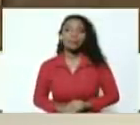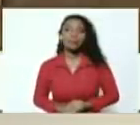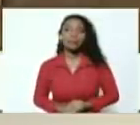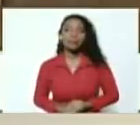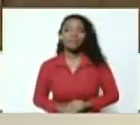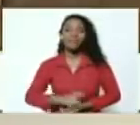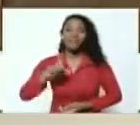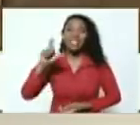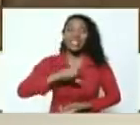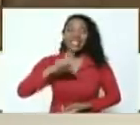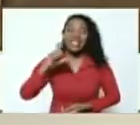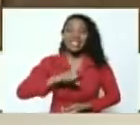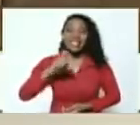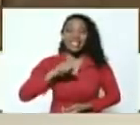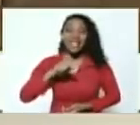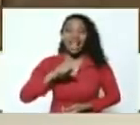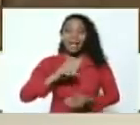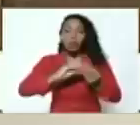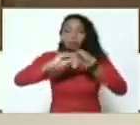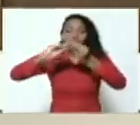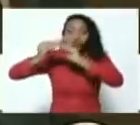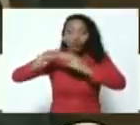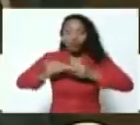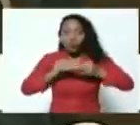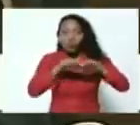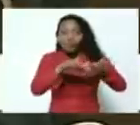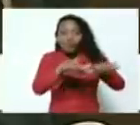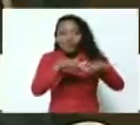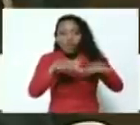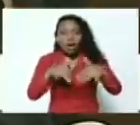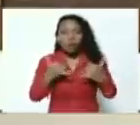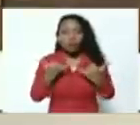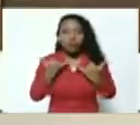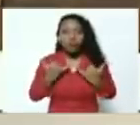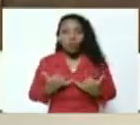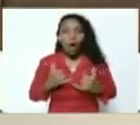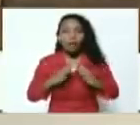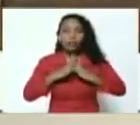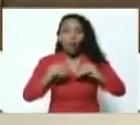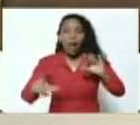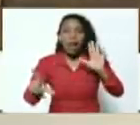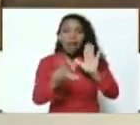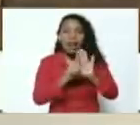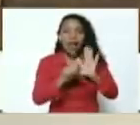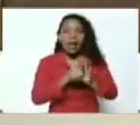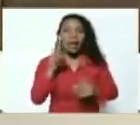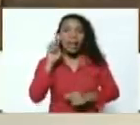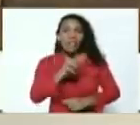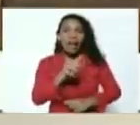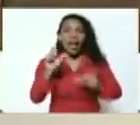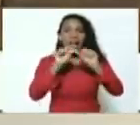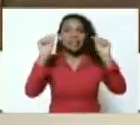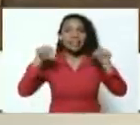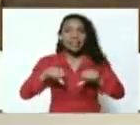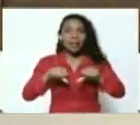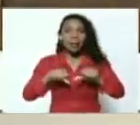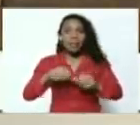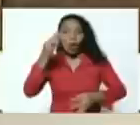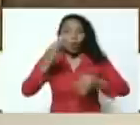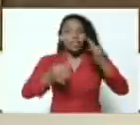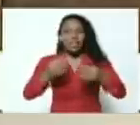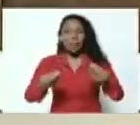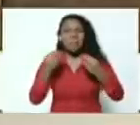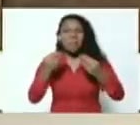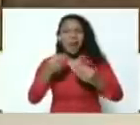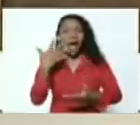la necesidad de readecuar, actualizar todas las leyes que tienen que ver con el sistema de justicia para